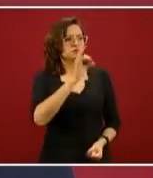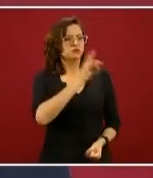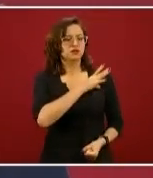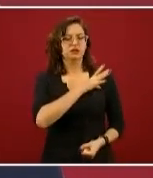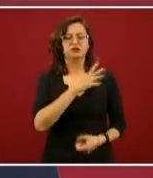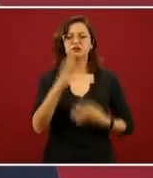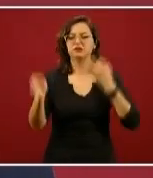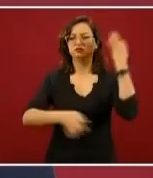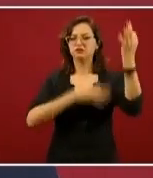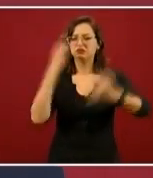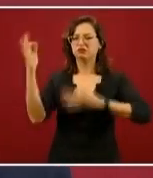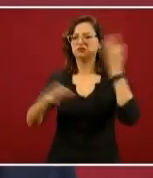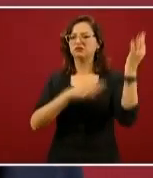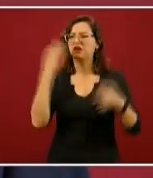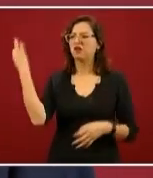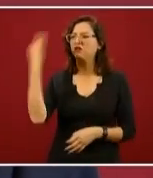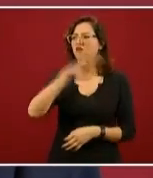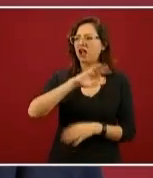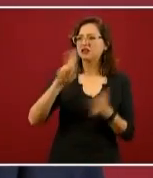noticias falsas,